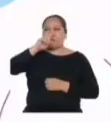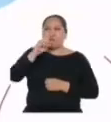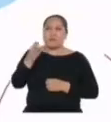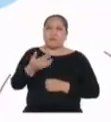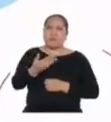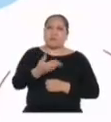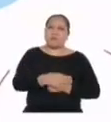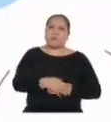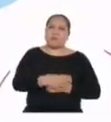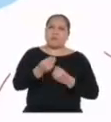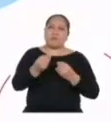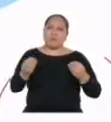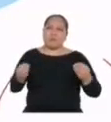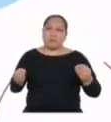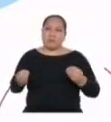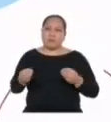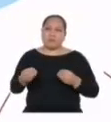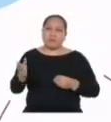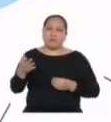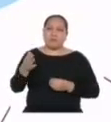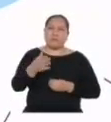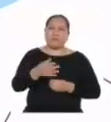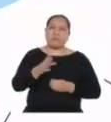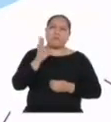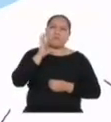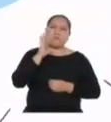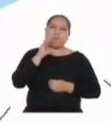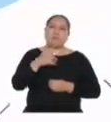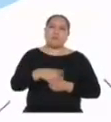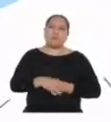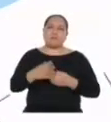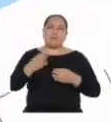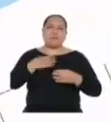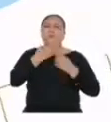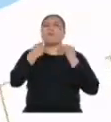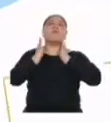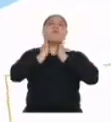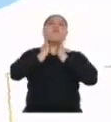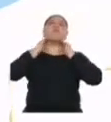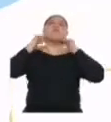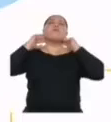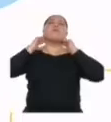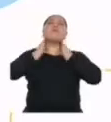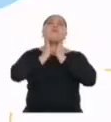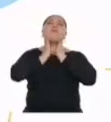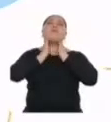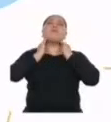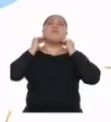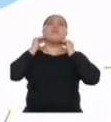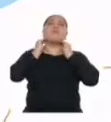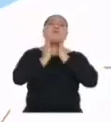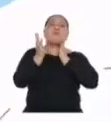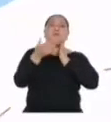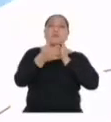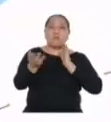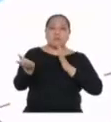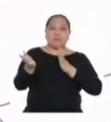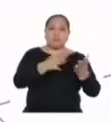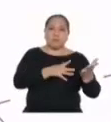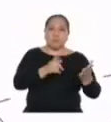peces. La excesiva carga de sedimentos daña las branquias de los peces y pueden morir por